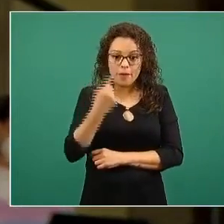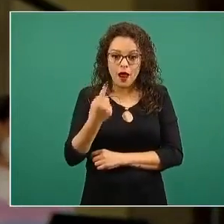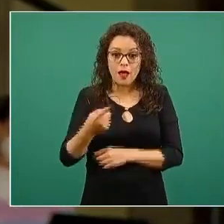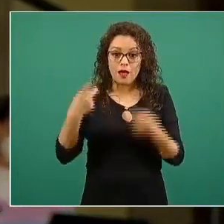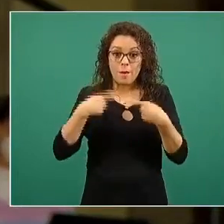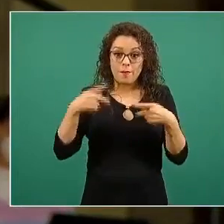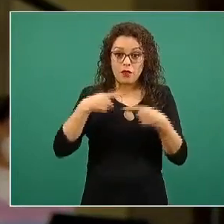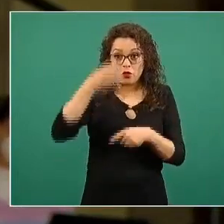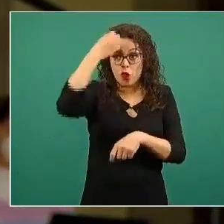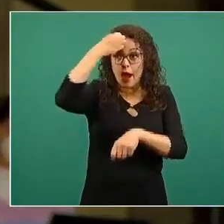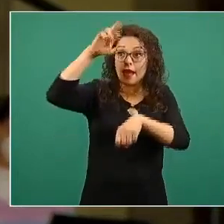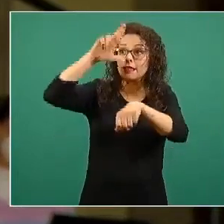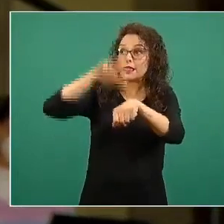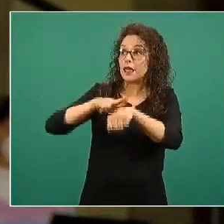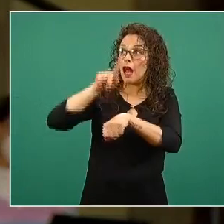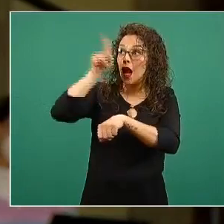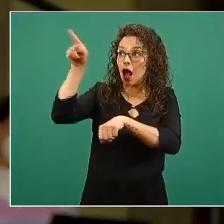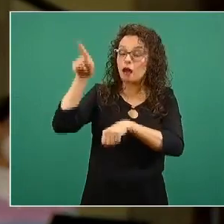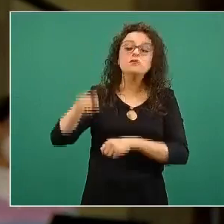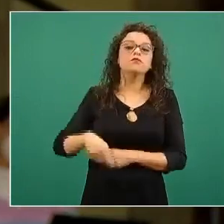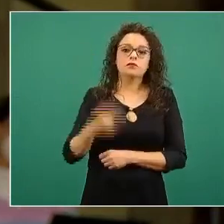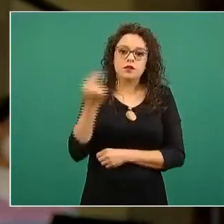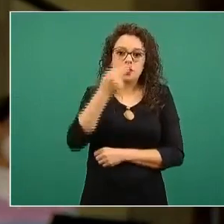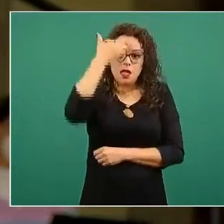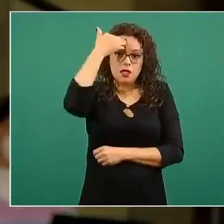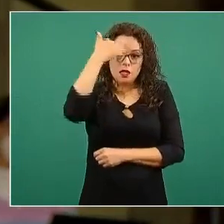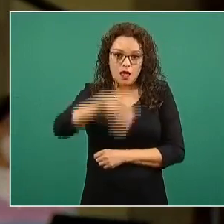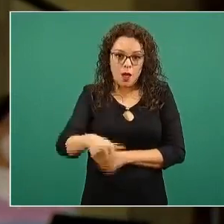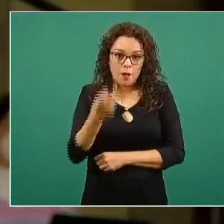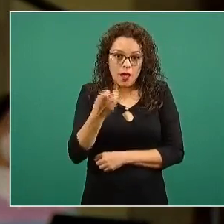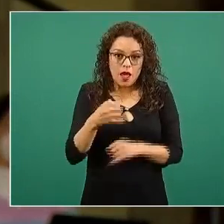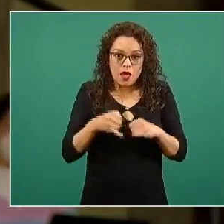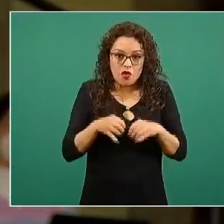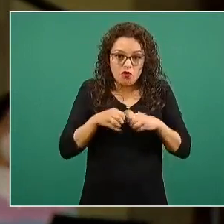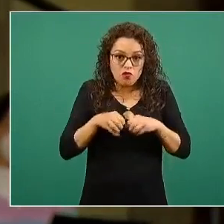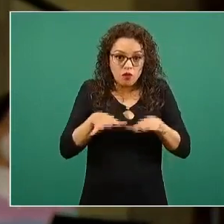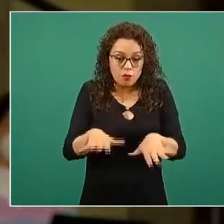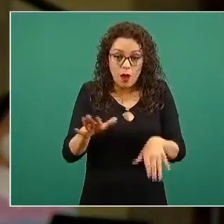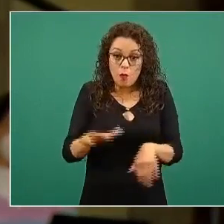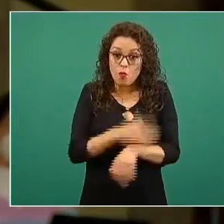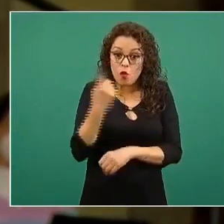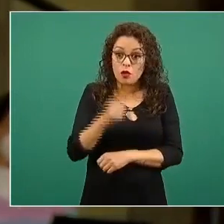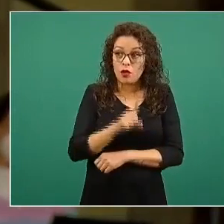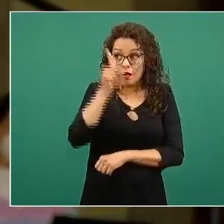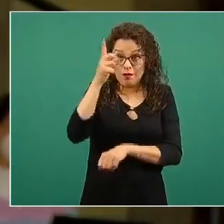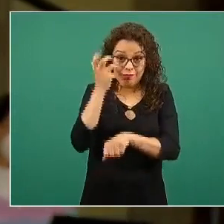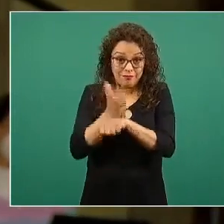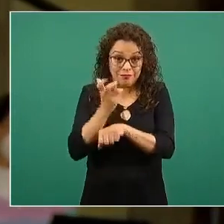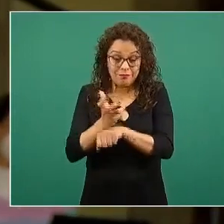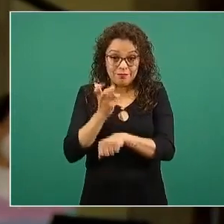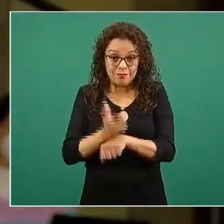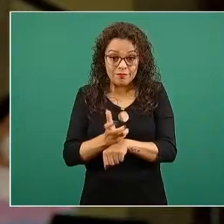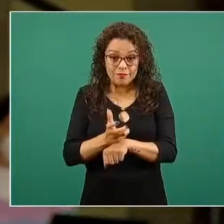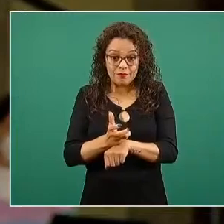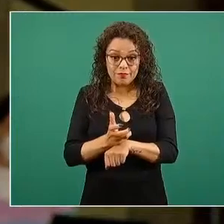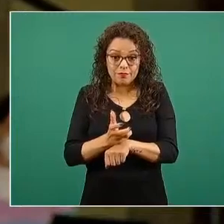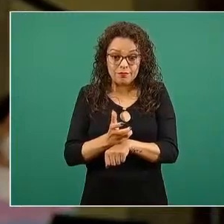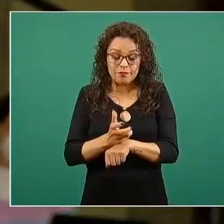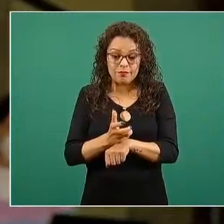pues también estén informados, porque pues allá en Estados Unidos se